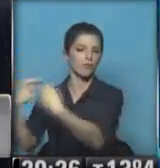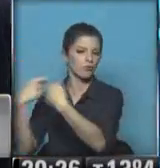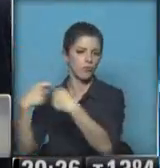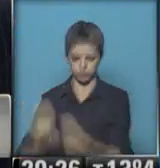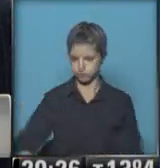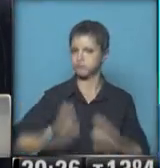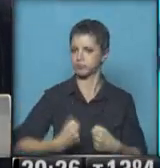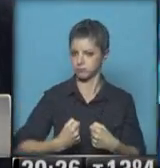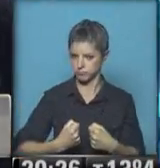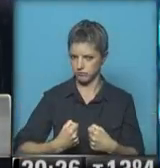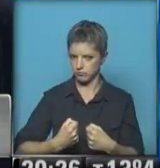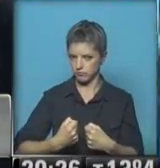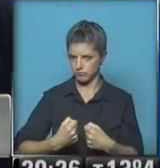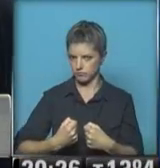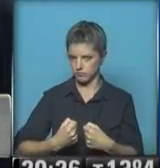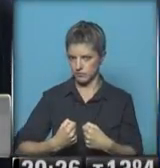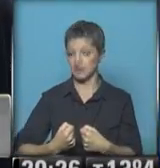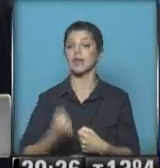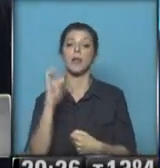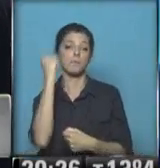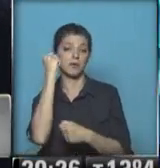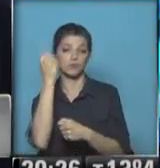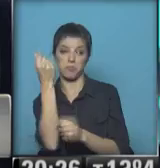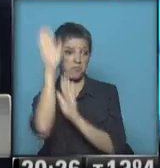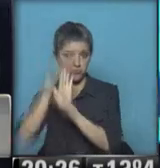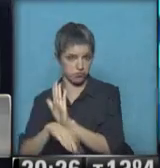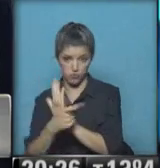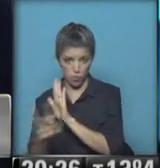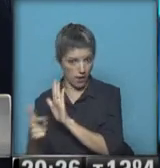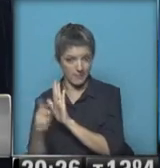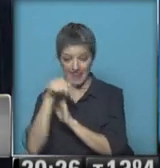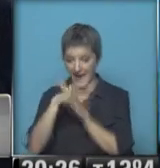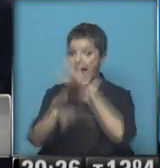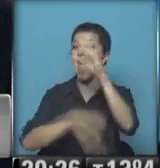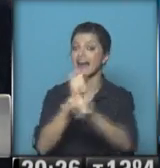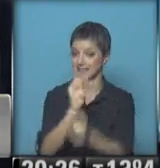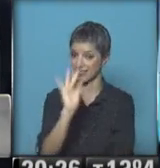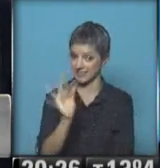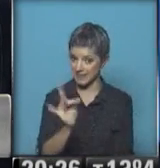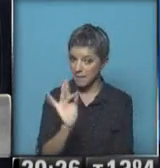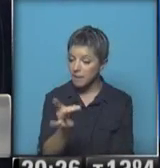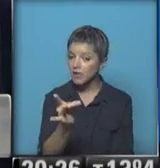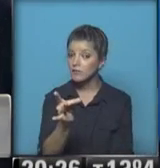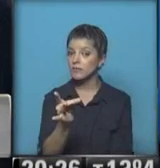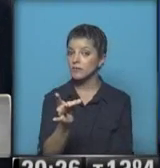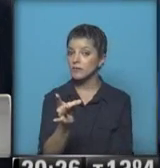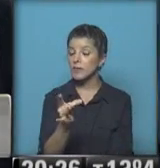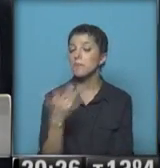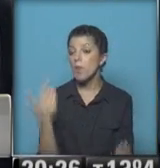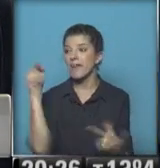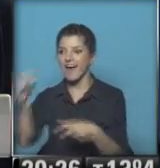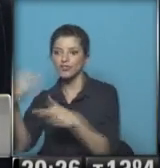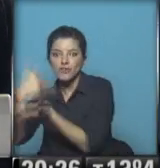no va a haber una brusca de evaluación de aquí hasta que termina el gobierno de cristina fernández kirchner en realidad estos sectores